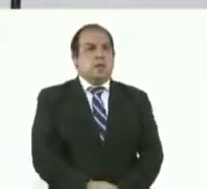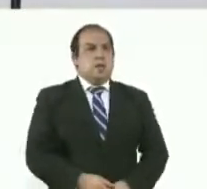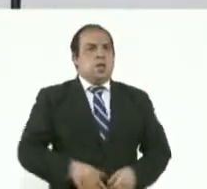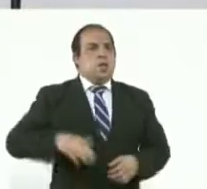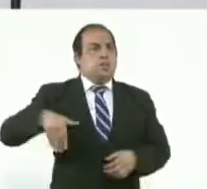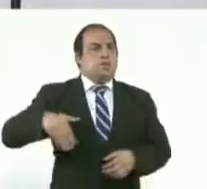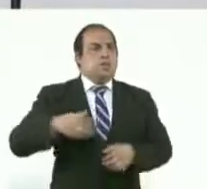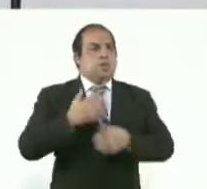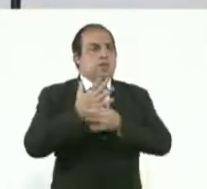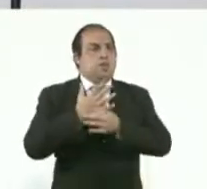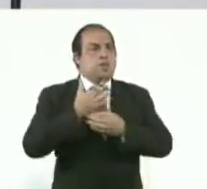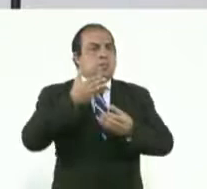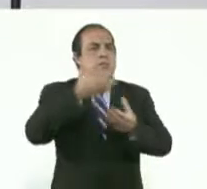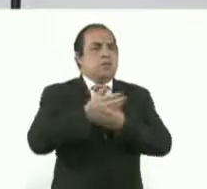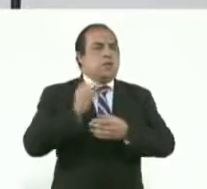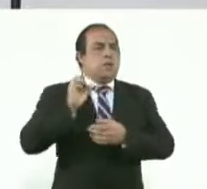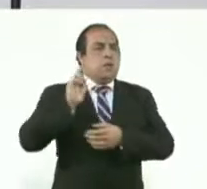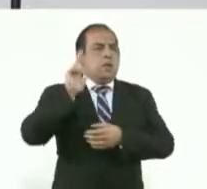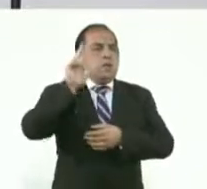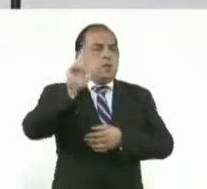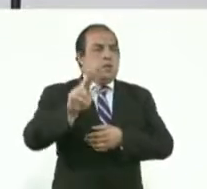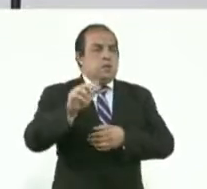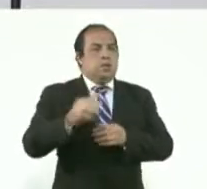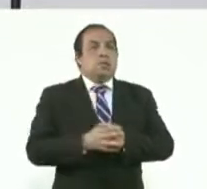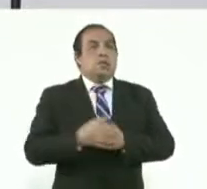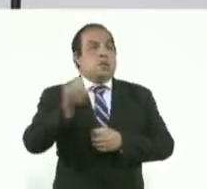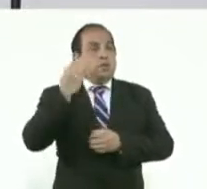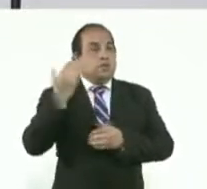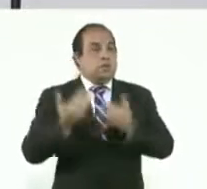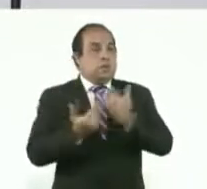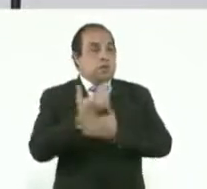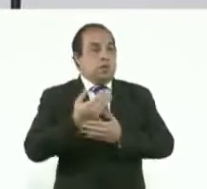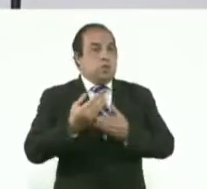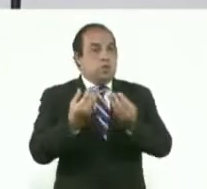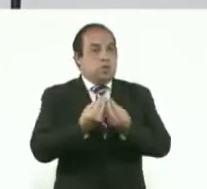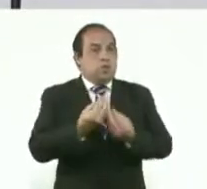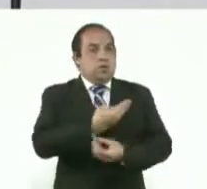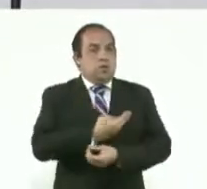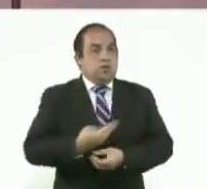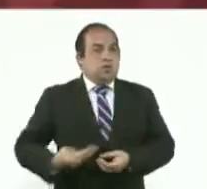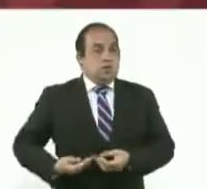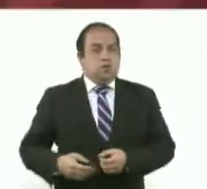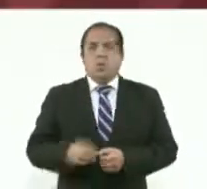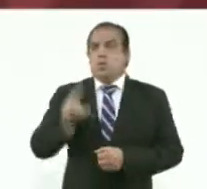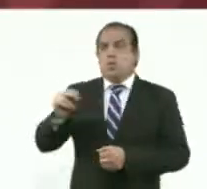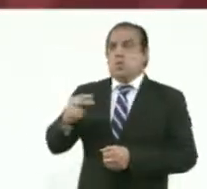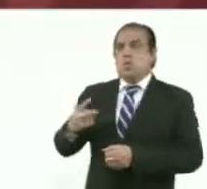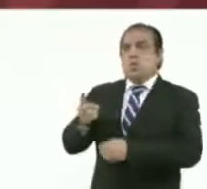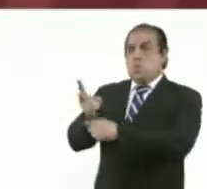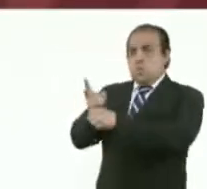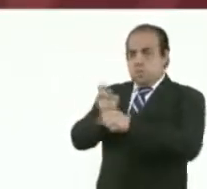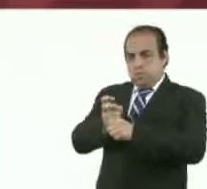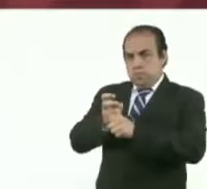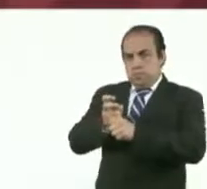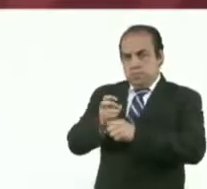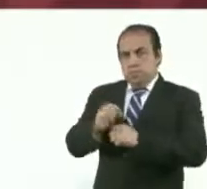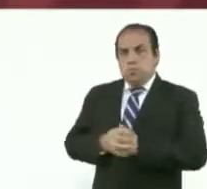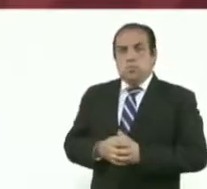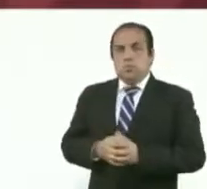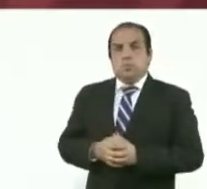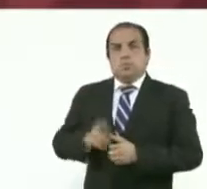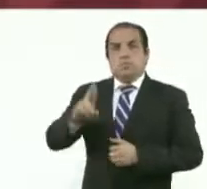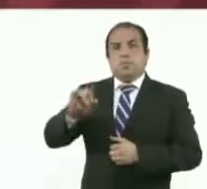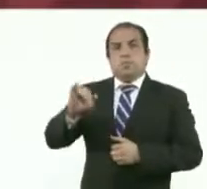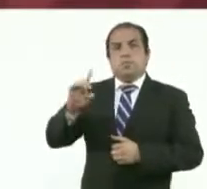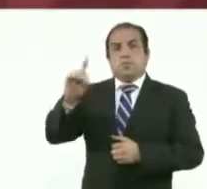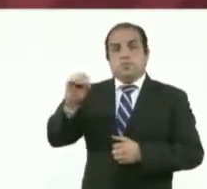que iba a ir el martes ahí a la conferencia mañanera con el presidente, o bueno, a lo mejor... No, más bien invitamos a